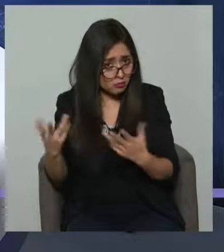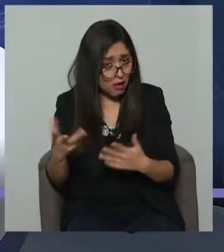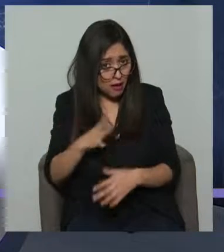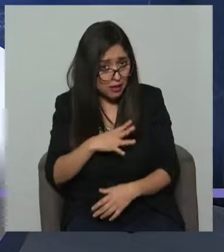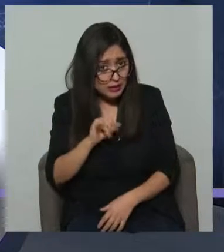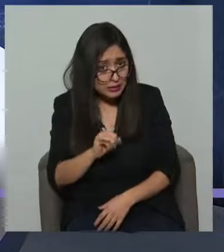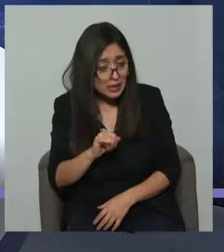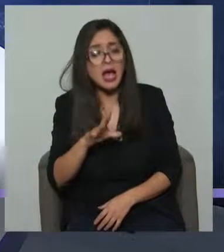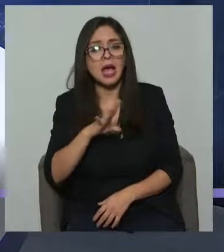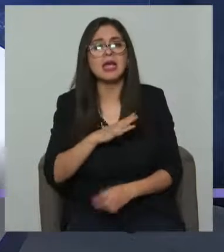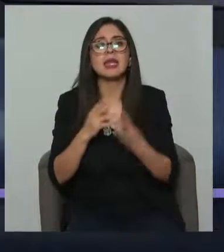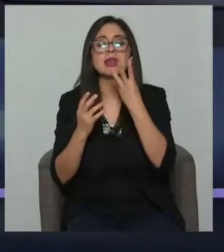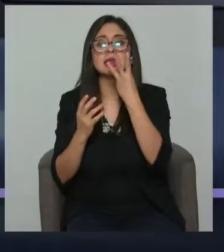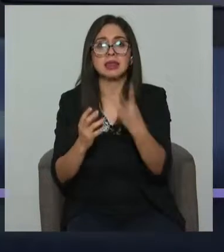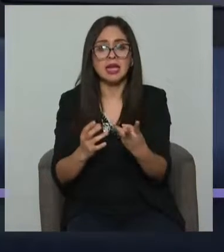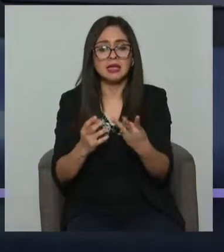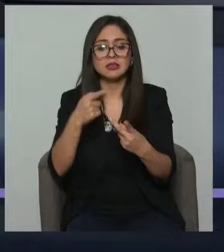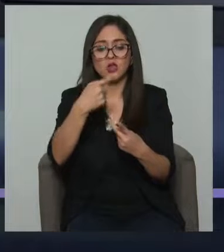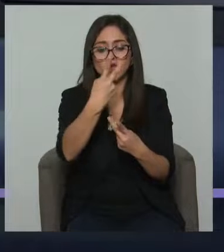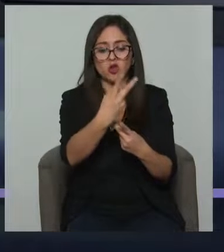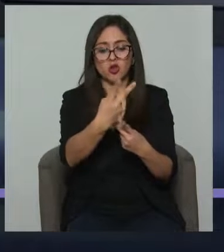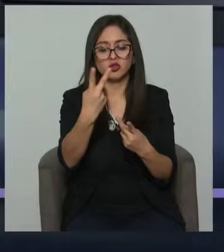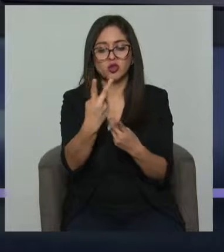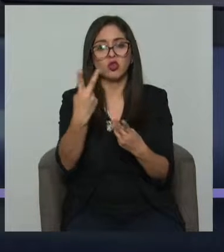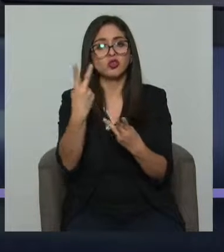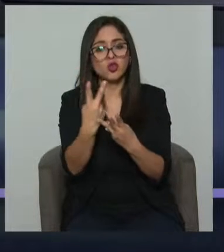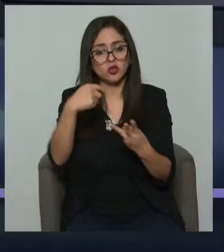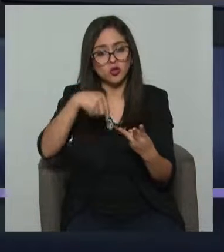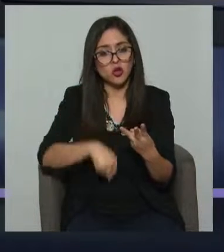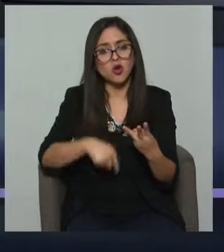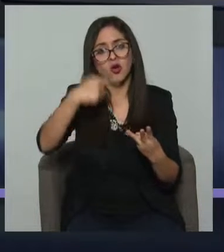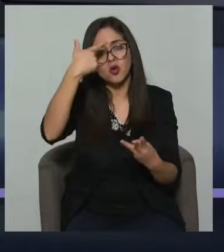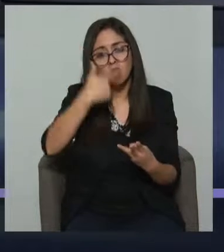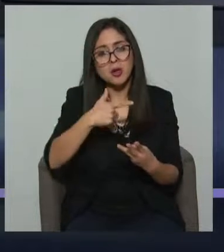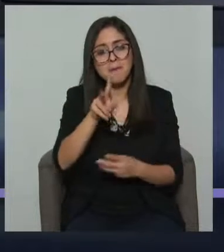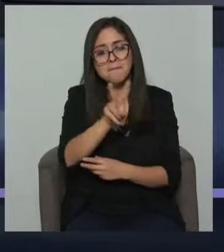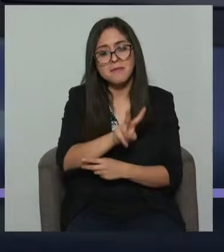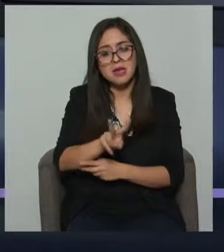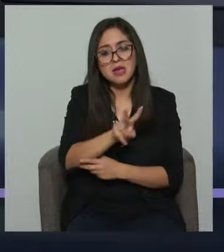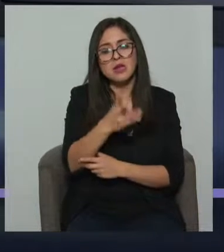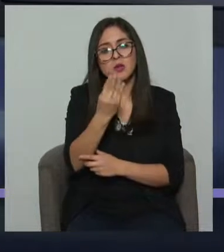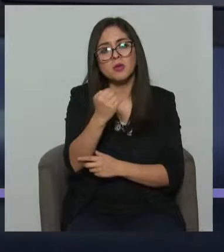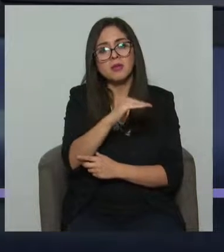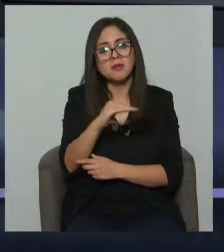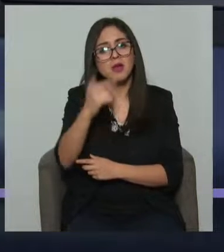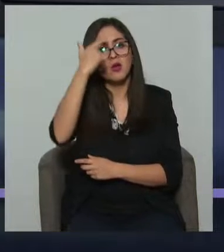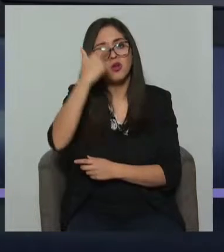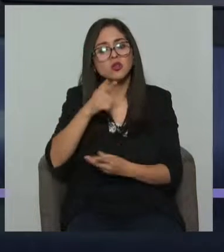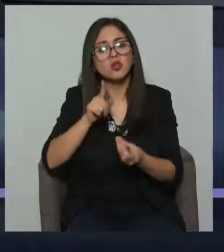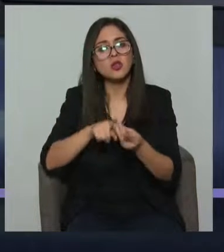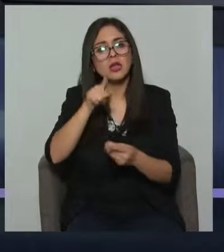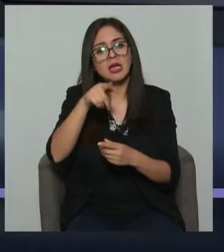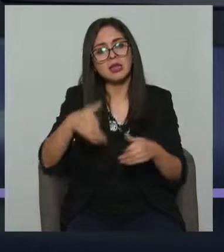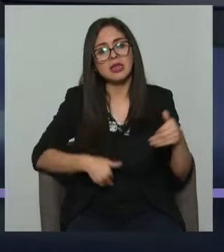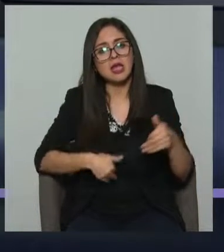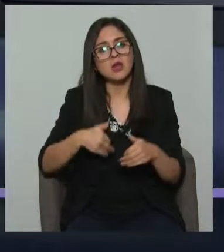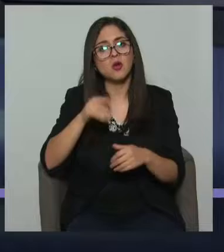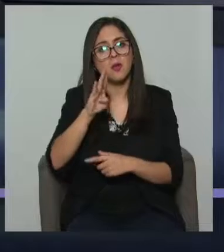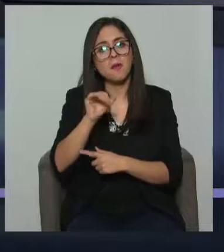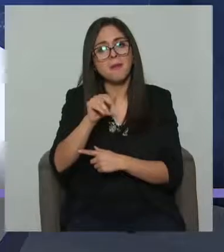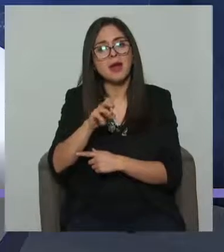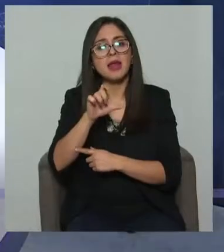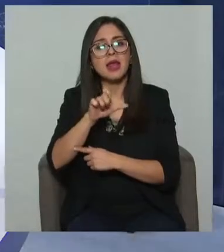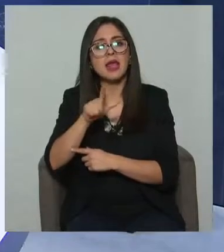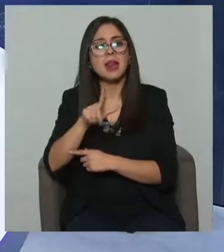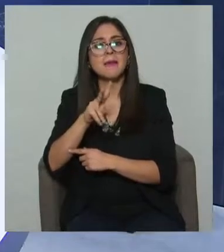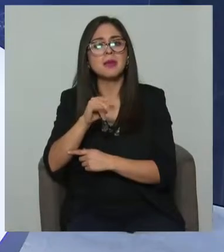A ver, ¿cuántas? 3 cortesías dobles para esta noche, viernes 9:30 de la noche en Teatro Bar El Vicio, Madrid número 13. A ver, tome